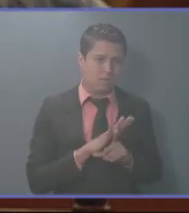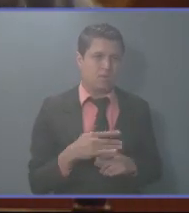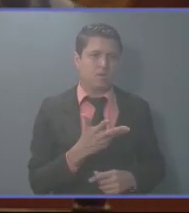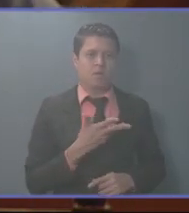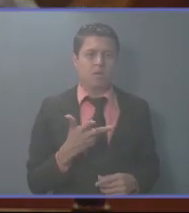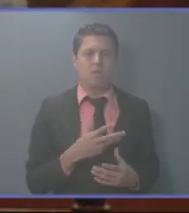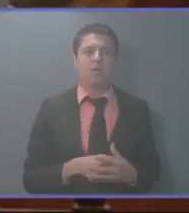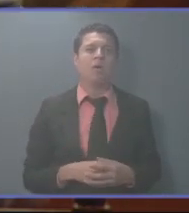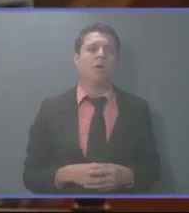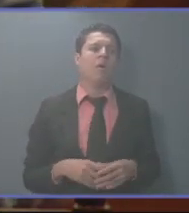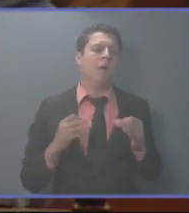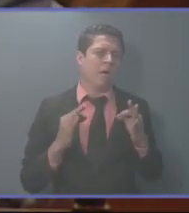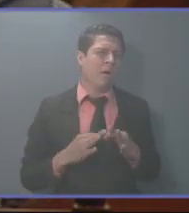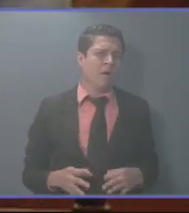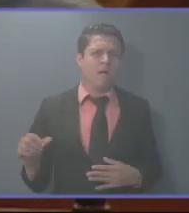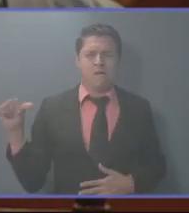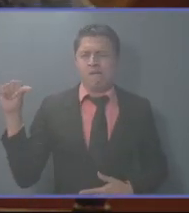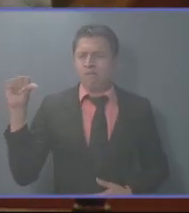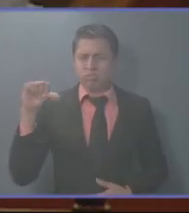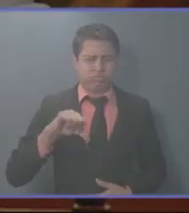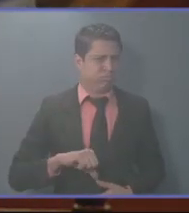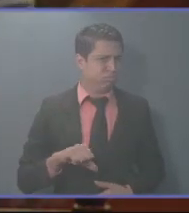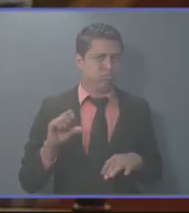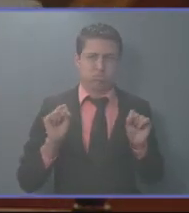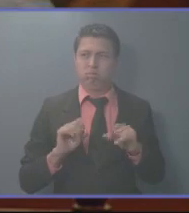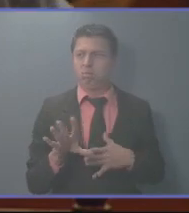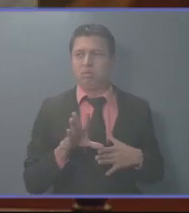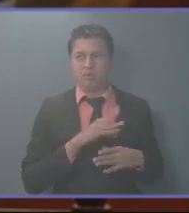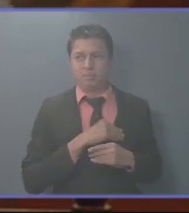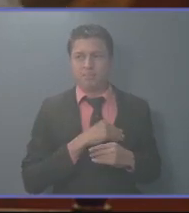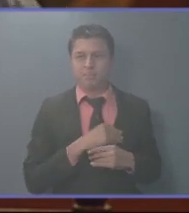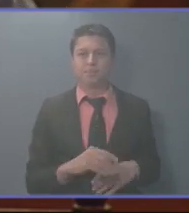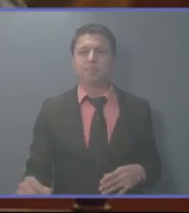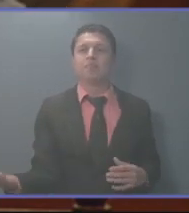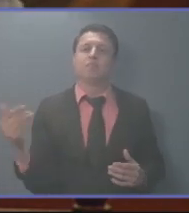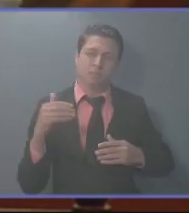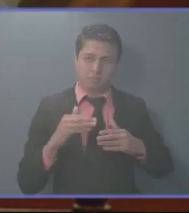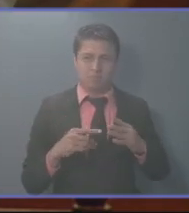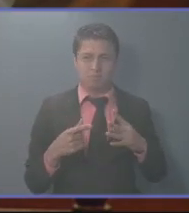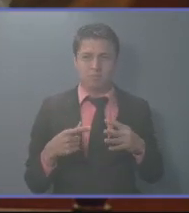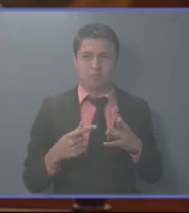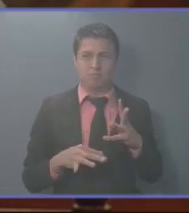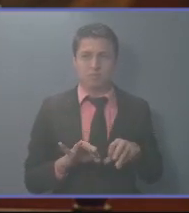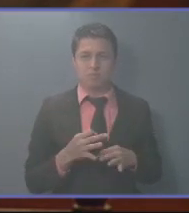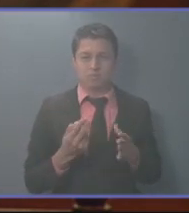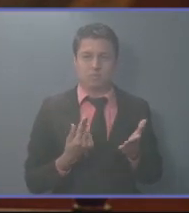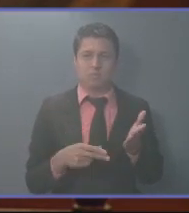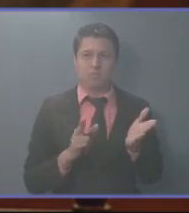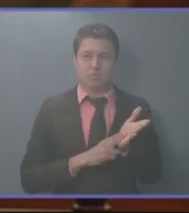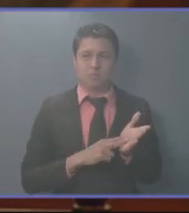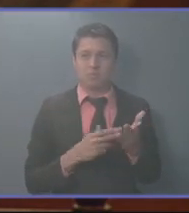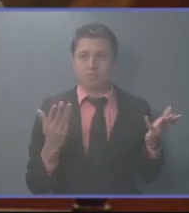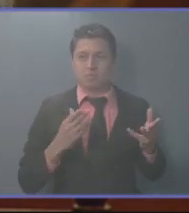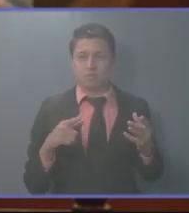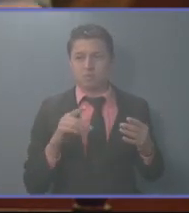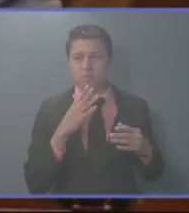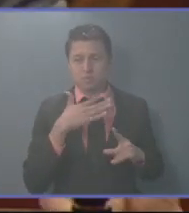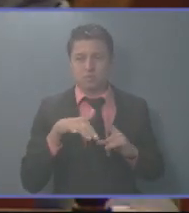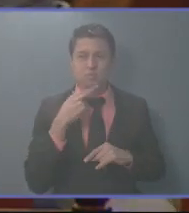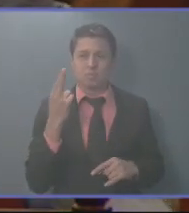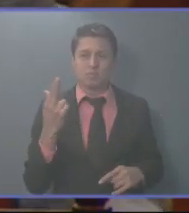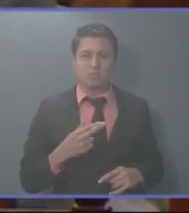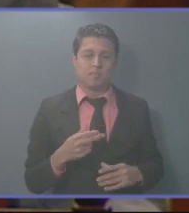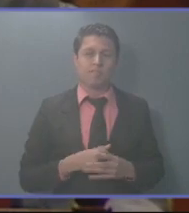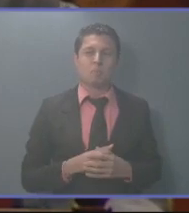Es un artificio que no resiste el mínimo contraste con los hechos y con las